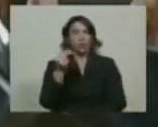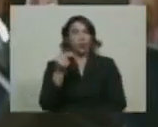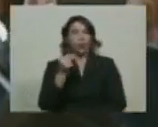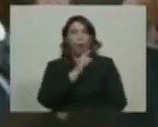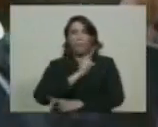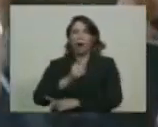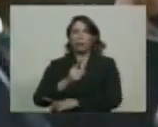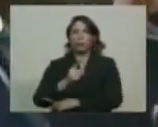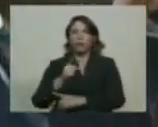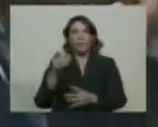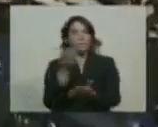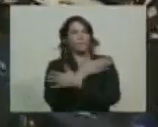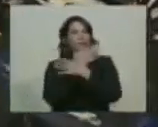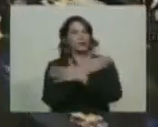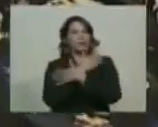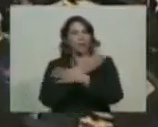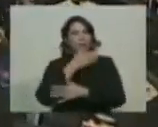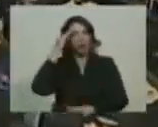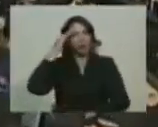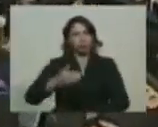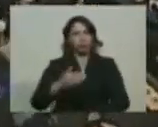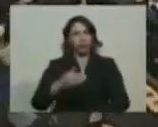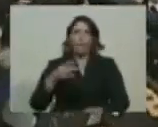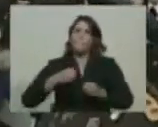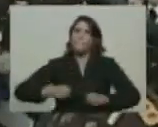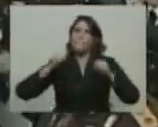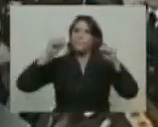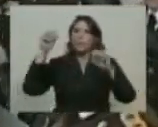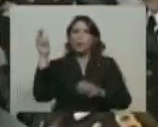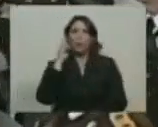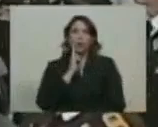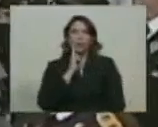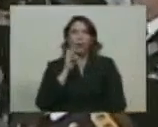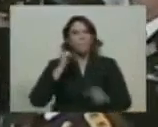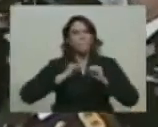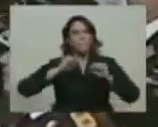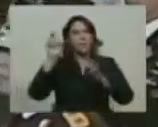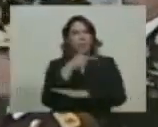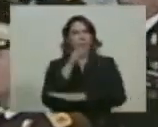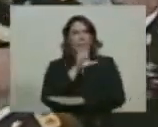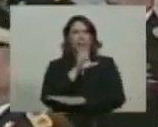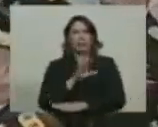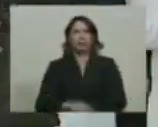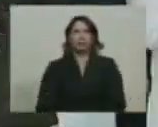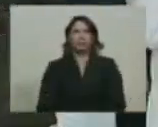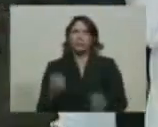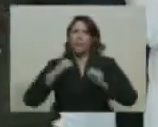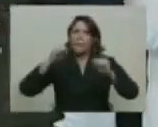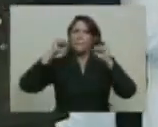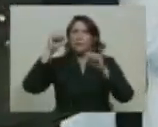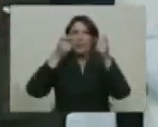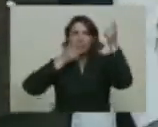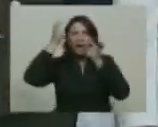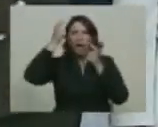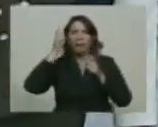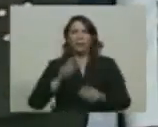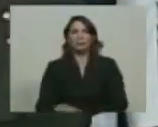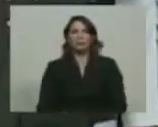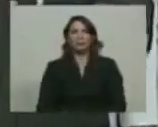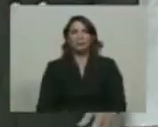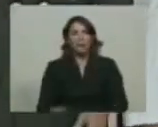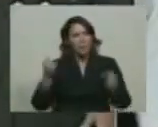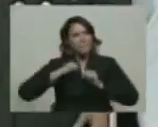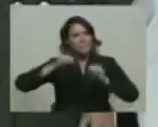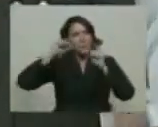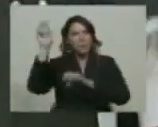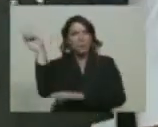demanden. Felicidades, señores oficiales. ¡Que viva Bolívar! ¡Viva! ¡Que viva la patria! ¡Viva! ¡Que viva Chávez! ¡Viva! ¡Que